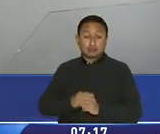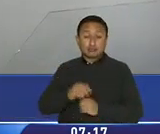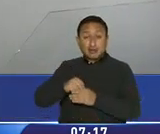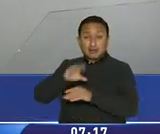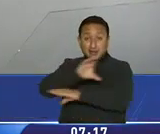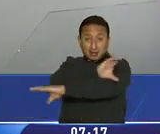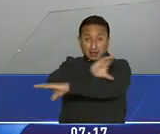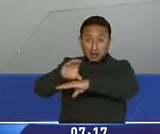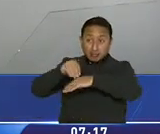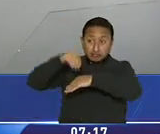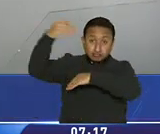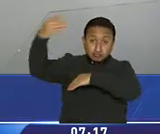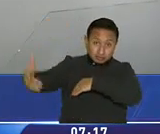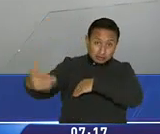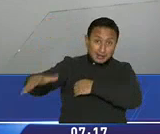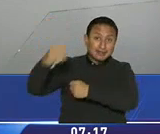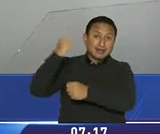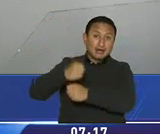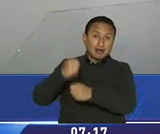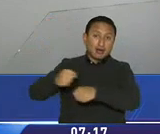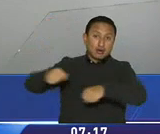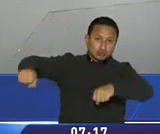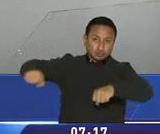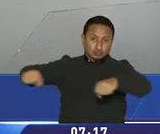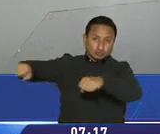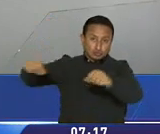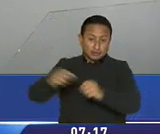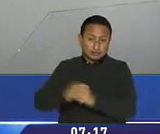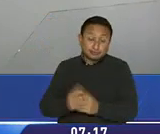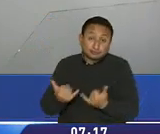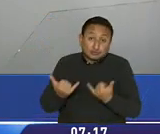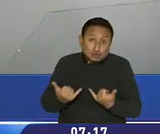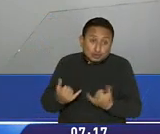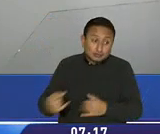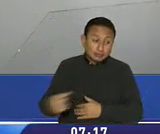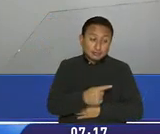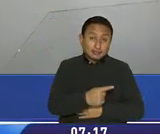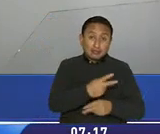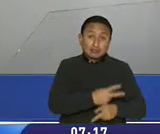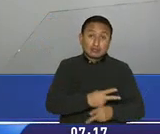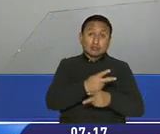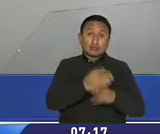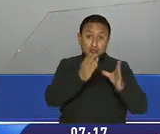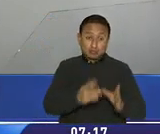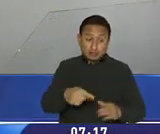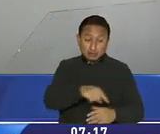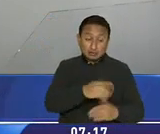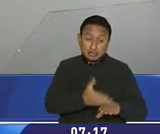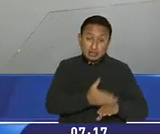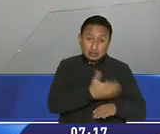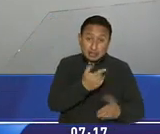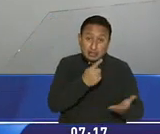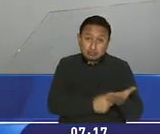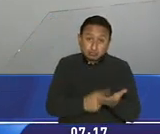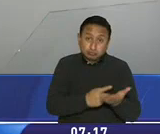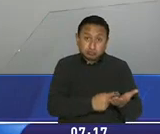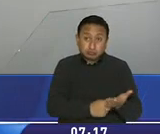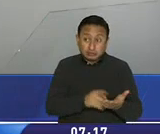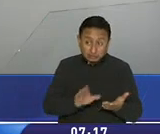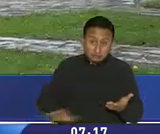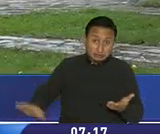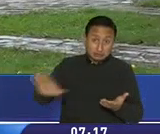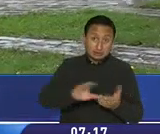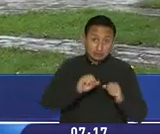temas productivos, de transporte, etcétera, etcétera. Yo me imagino, pues, que los concejales, el Consejo Edilicio, hizo un análisis también